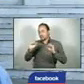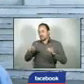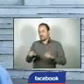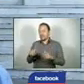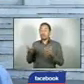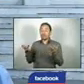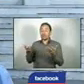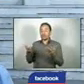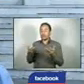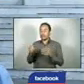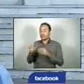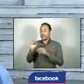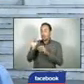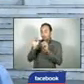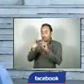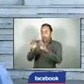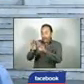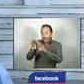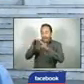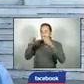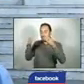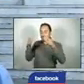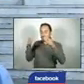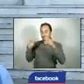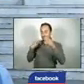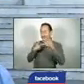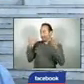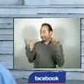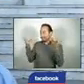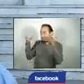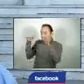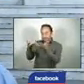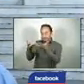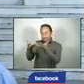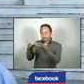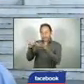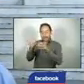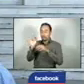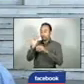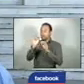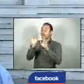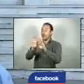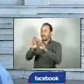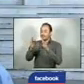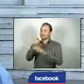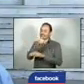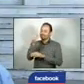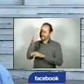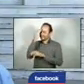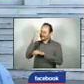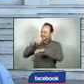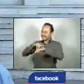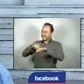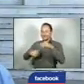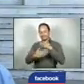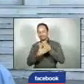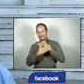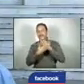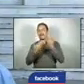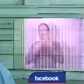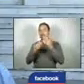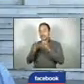ya que la apertura que se dio para los encuentros comunitarios, ustedes saben, llegó un poco tarde y para